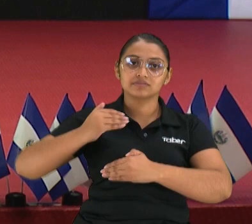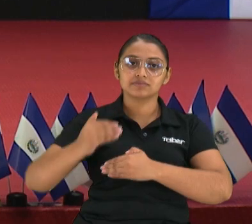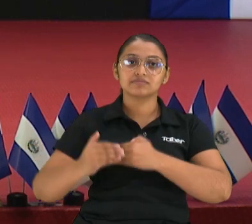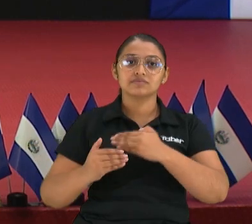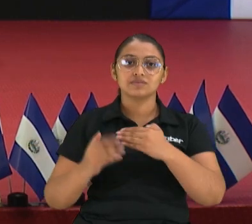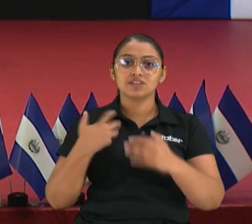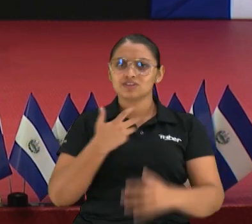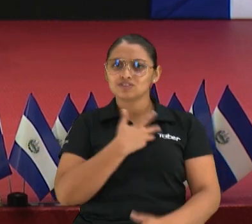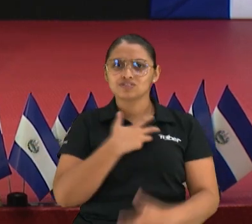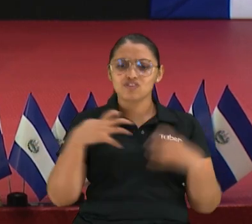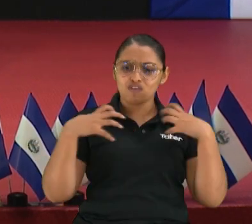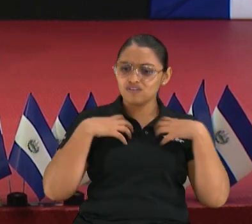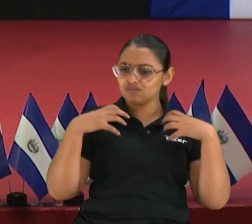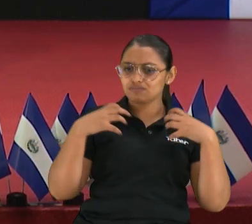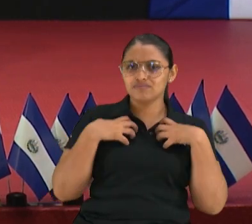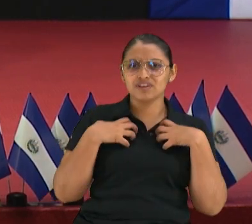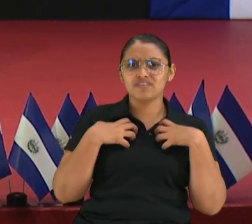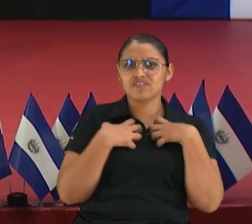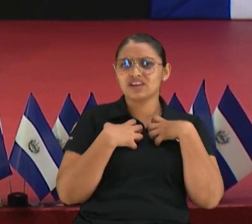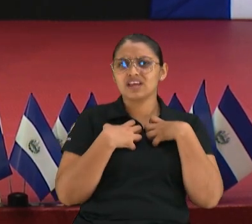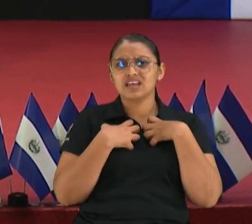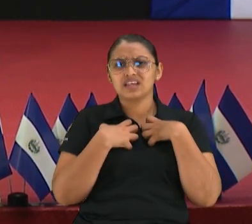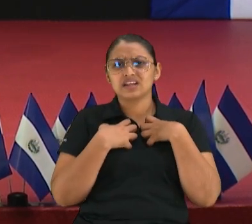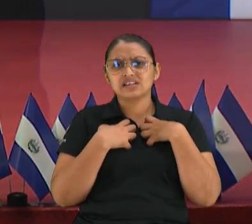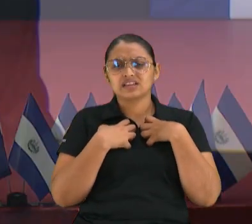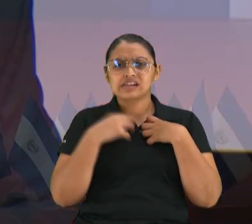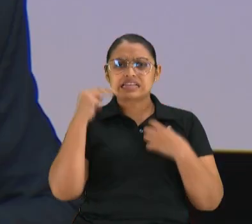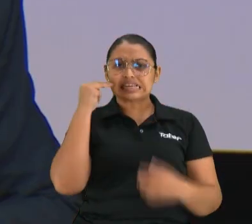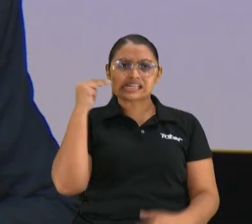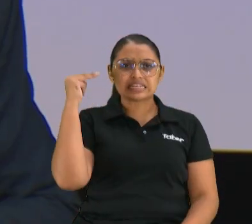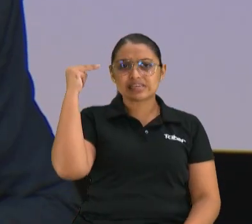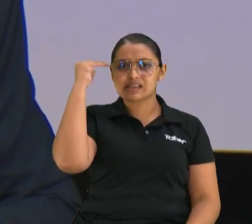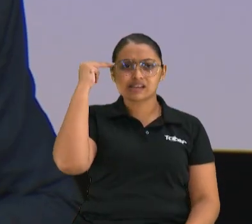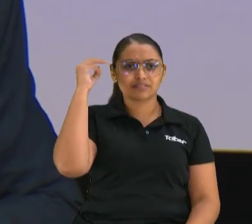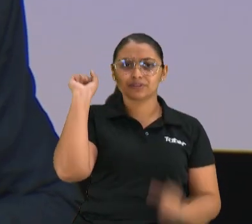ya no podemos vivir con esas inmadureces mentes reprobadas